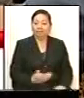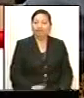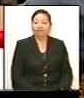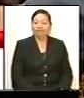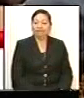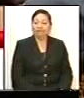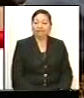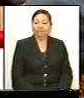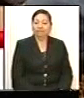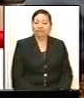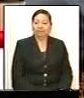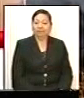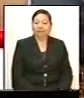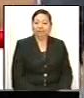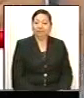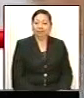¿no?